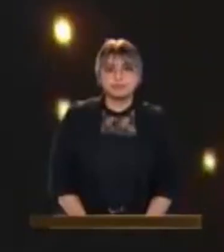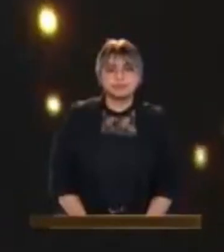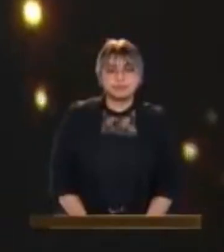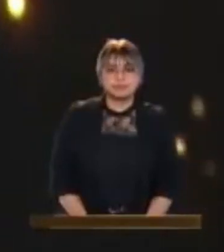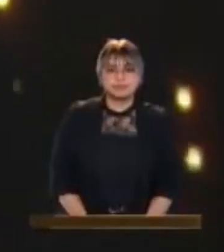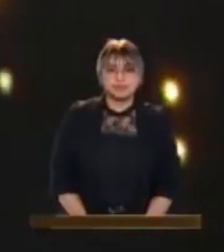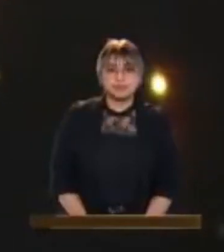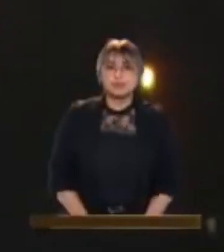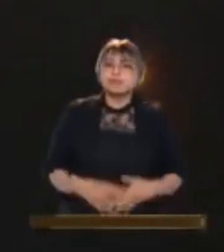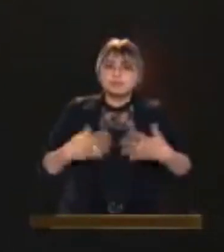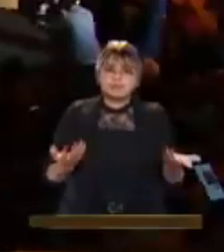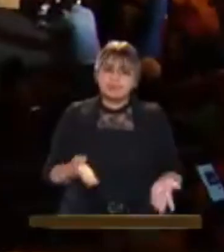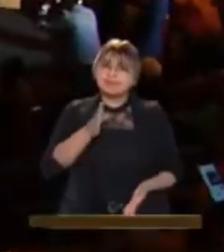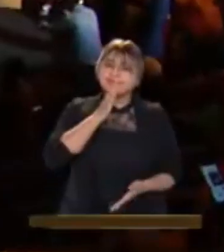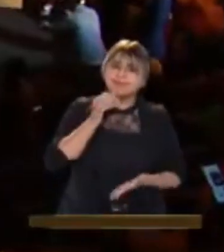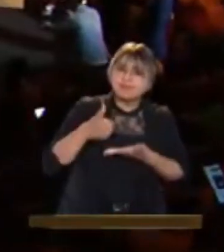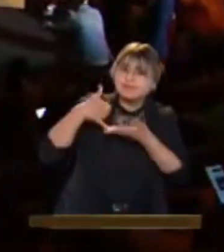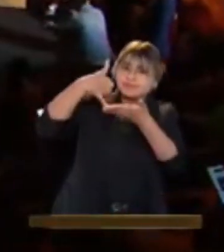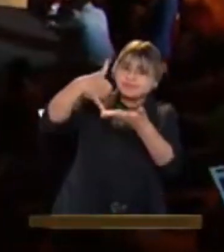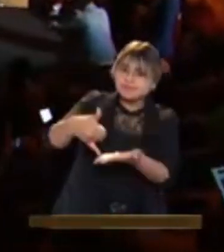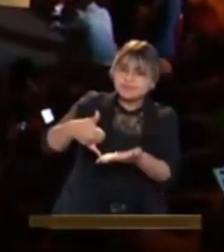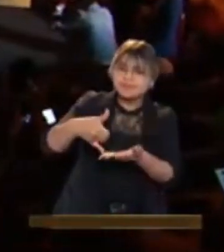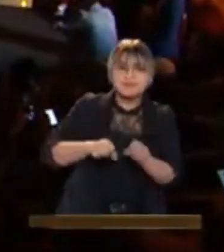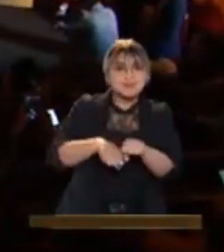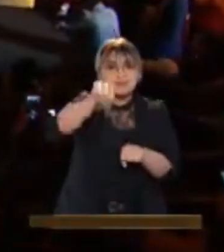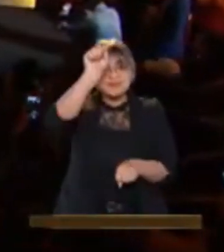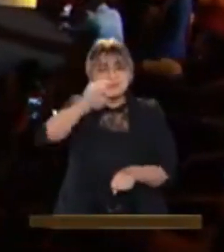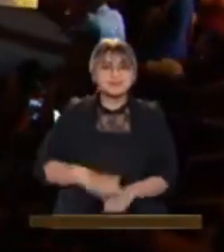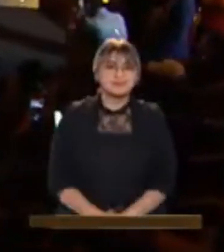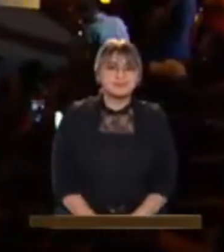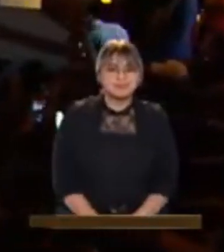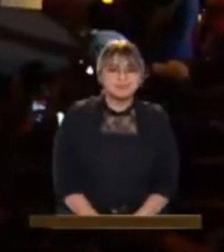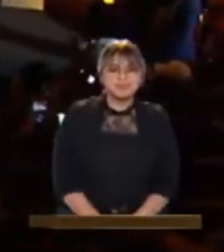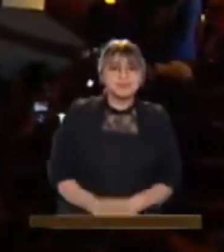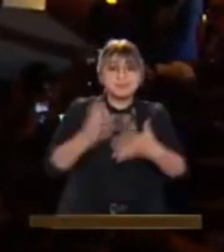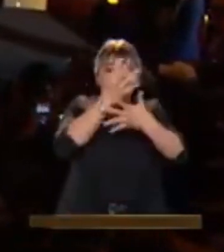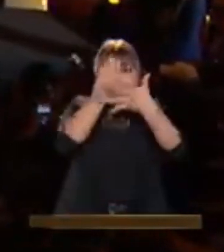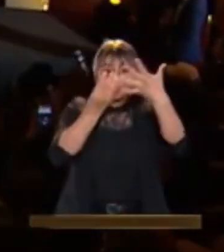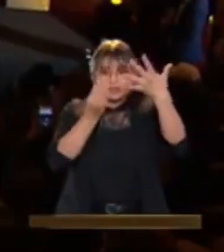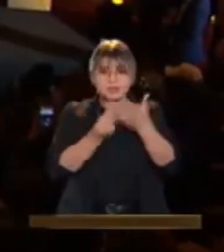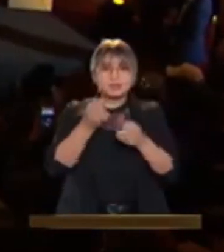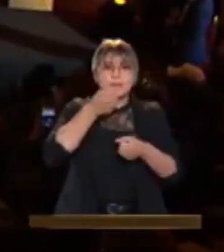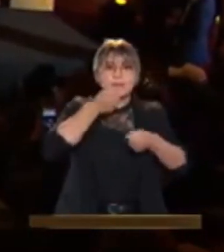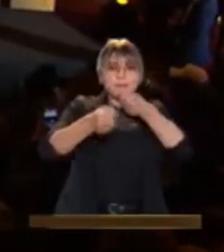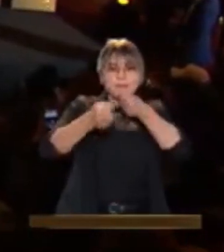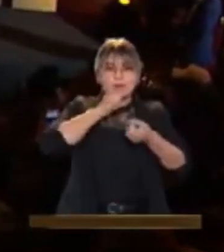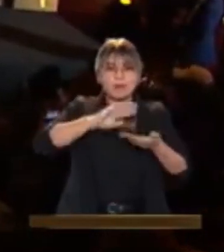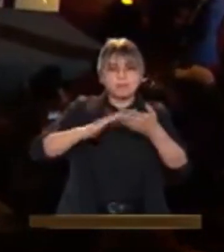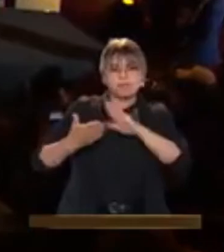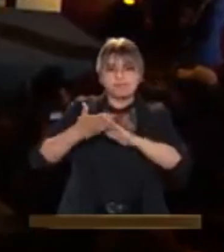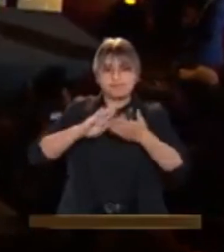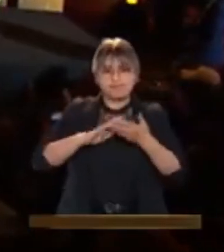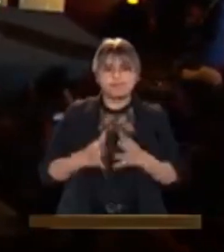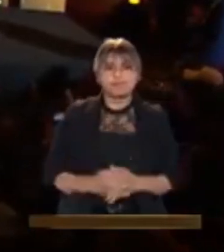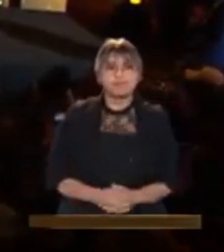Bueno, ¿y quién es el ganador? Ganador categoría Periodismo Comunitario.